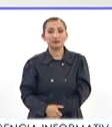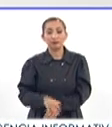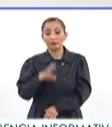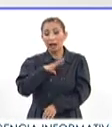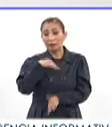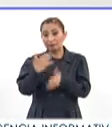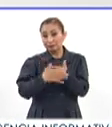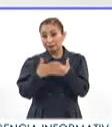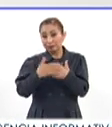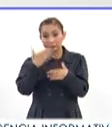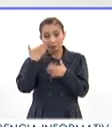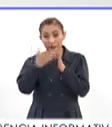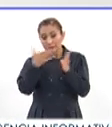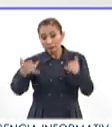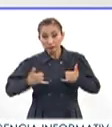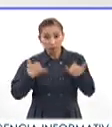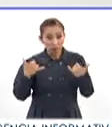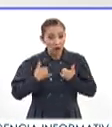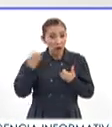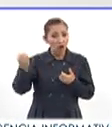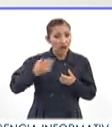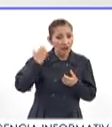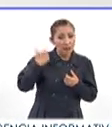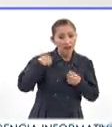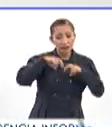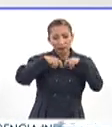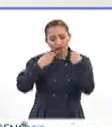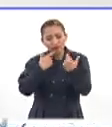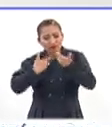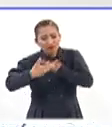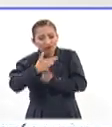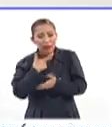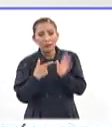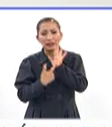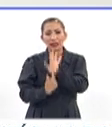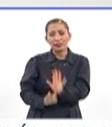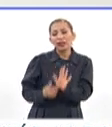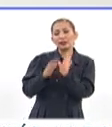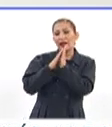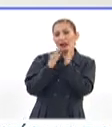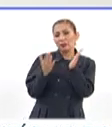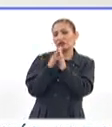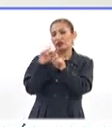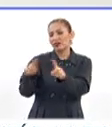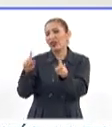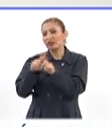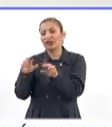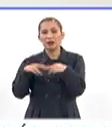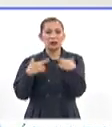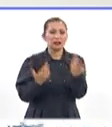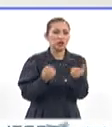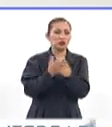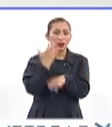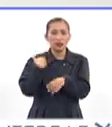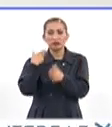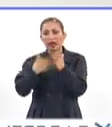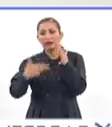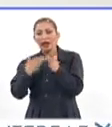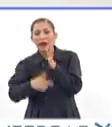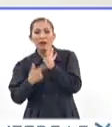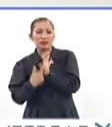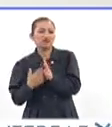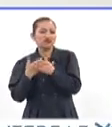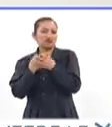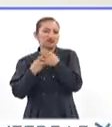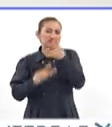Van a haber jornadas juveniles, conferencias y mesas redondas, presentaciones, por supuesto, de libros y revistas, talleres y presentación